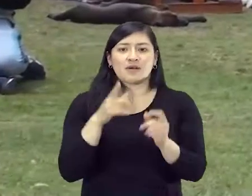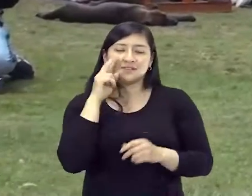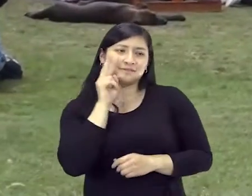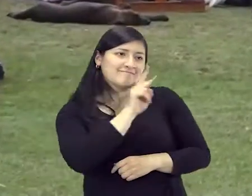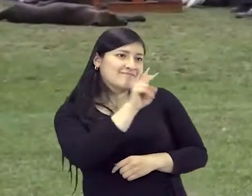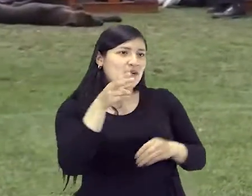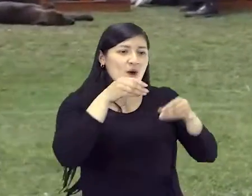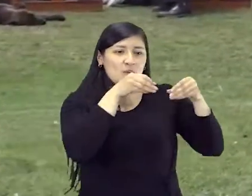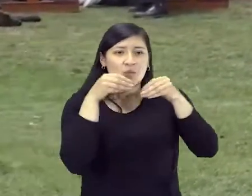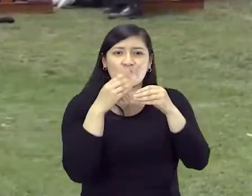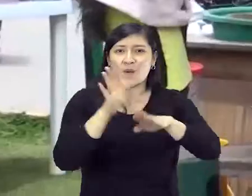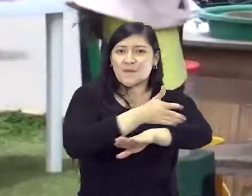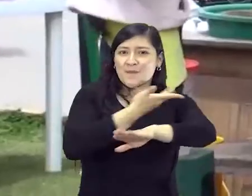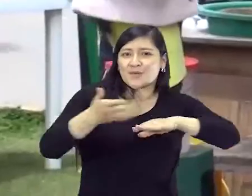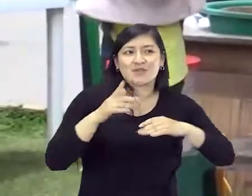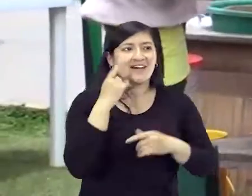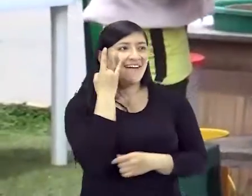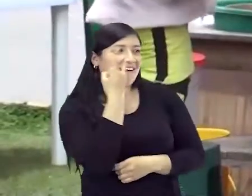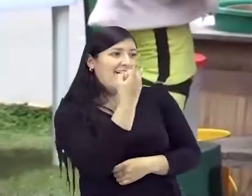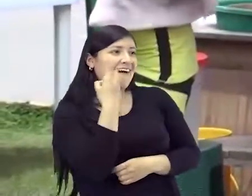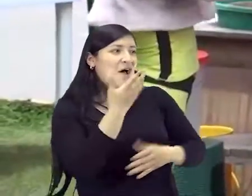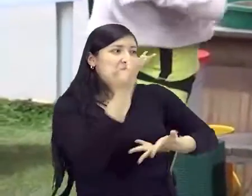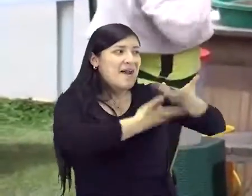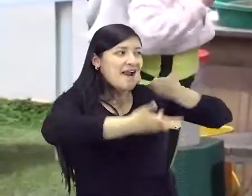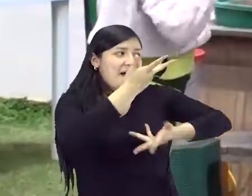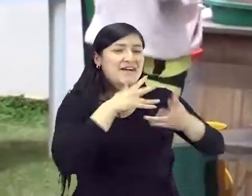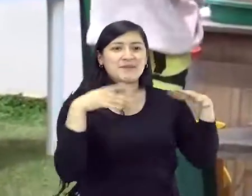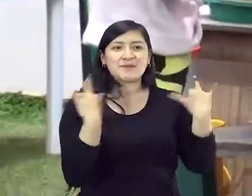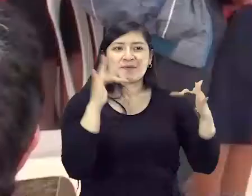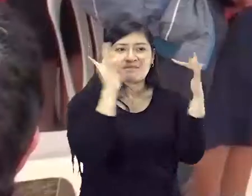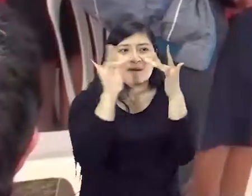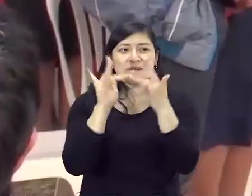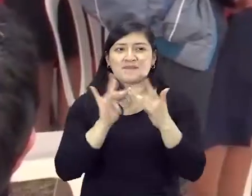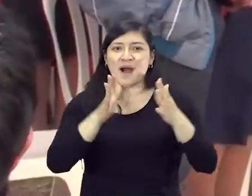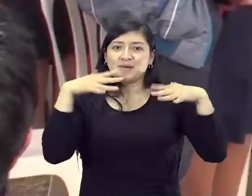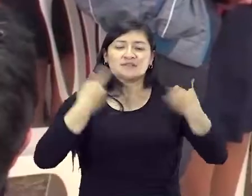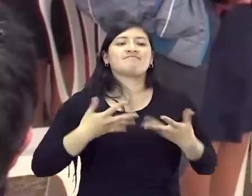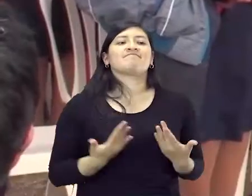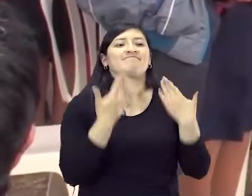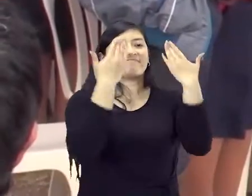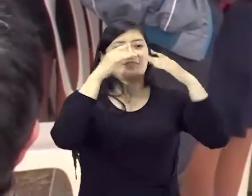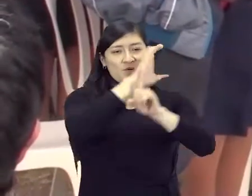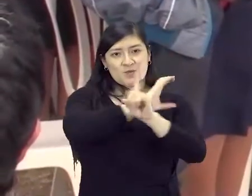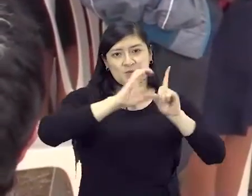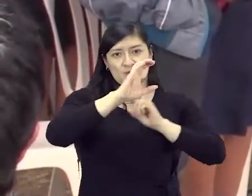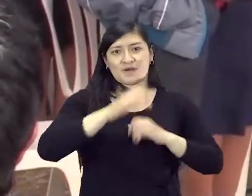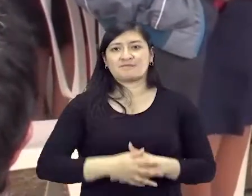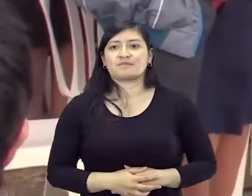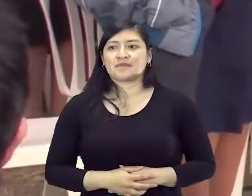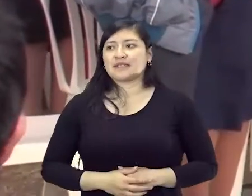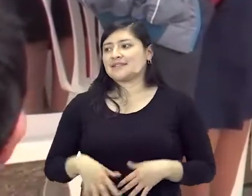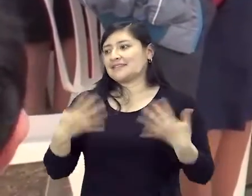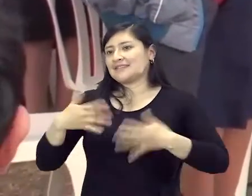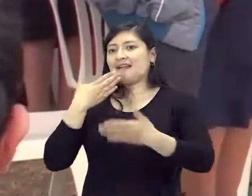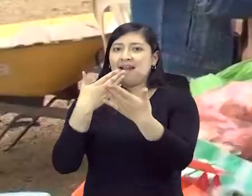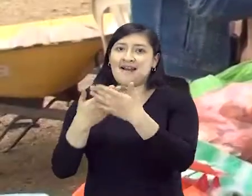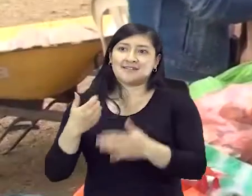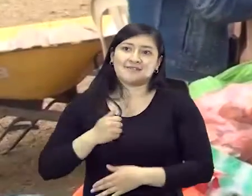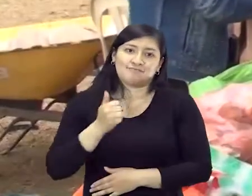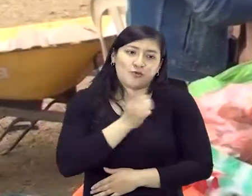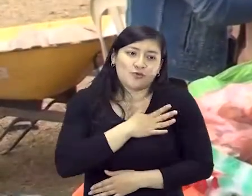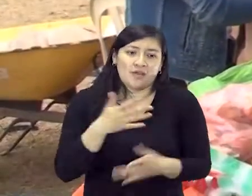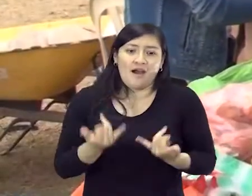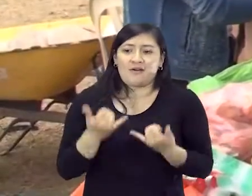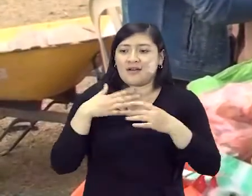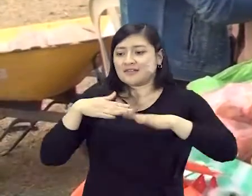cantidad de grupos que nos acompañan para así en estos intercambios engrandecer nuestra cultura. Nos dieron una oportunidad para que vengan acá a